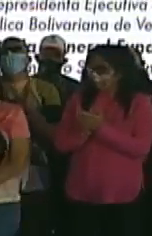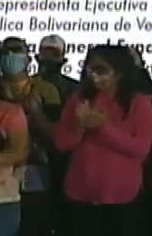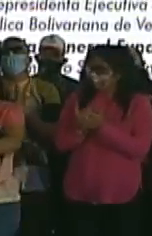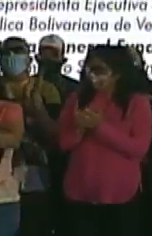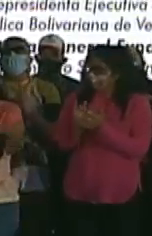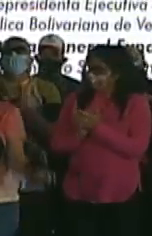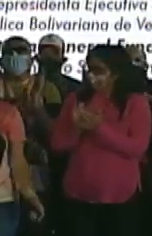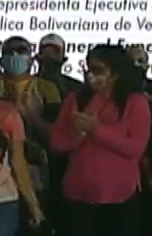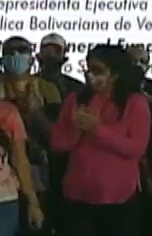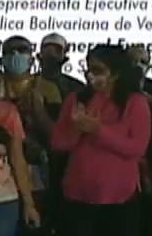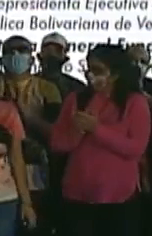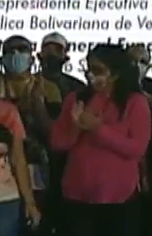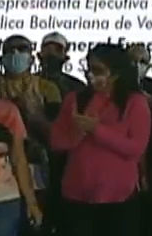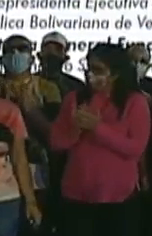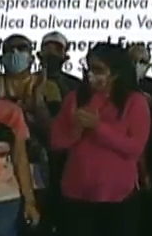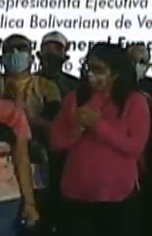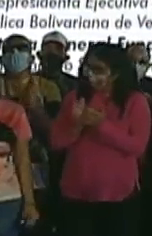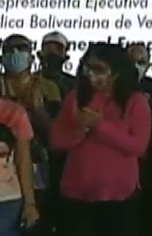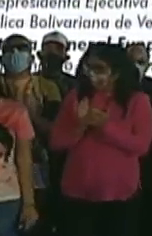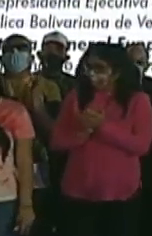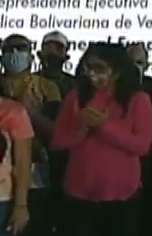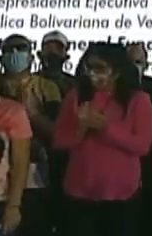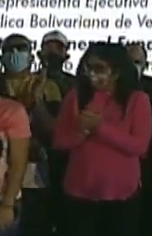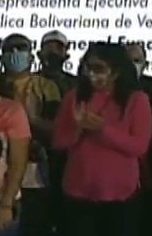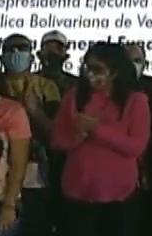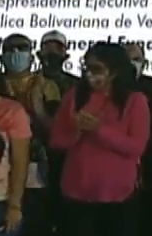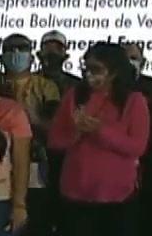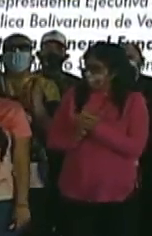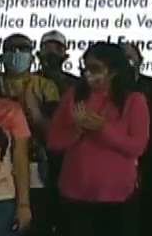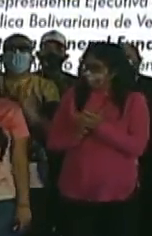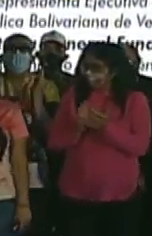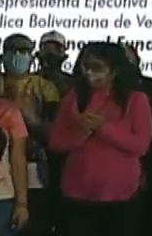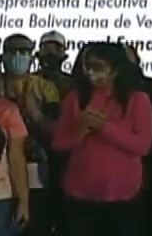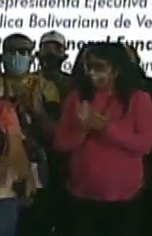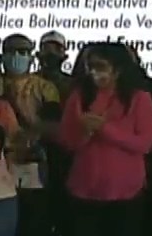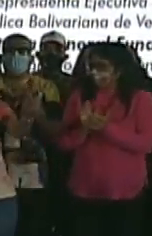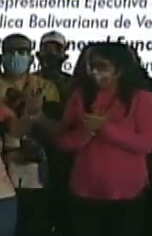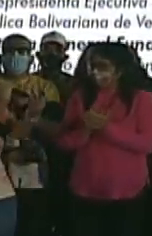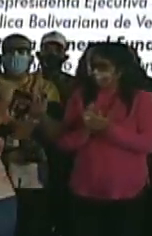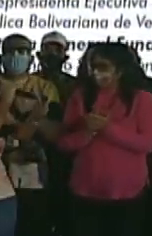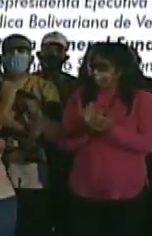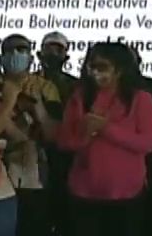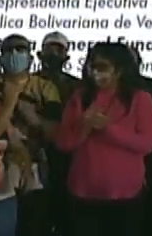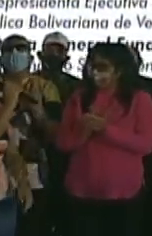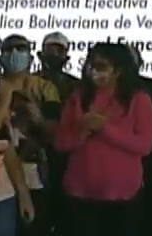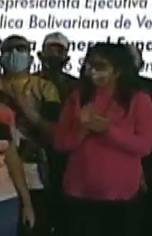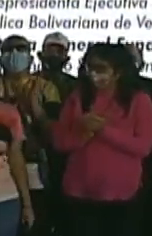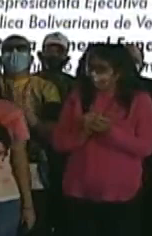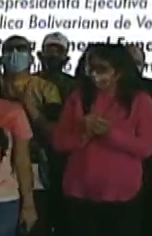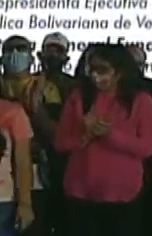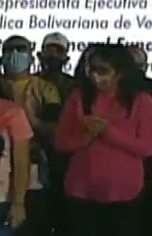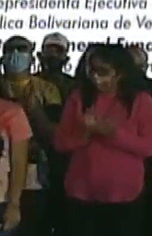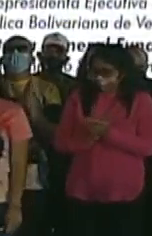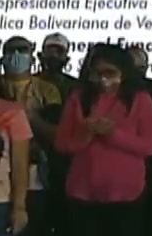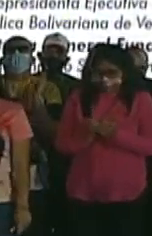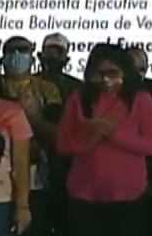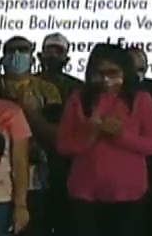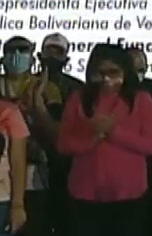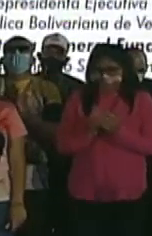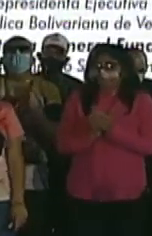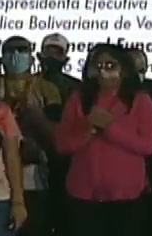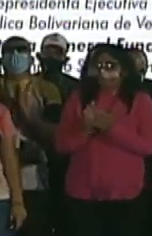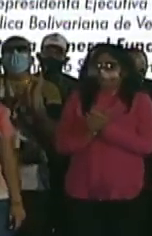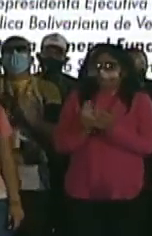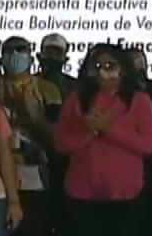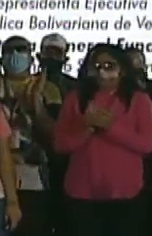de clausura de este importante evento que todo el día ha colmado los espacios del Teatro Teresa Carreño, ha